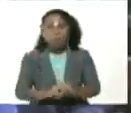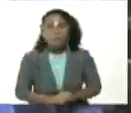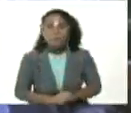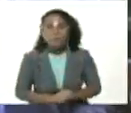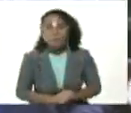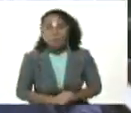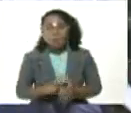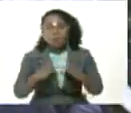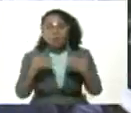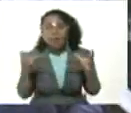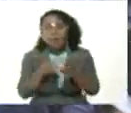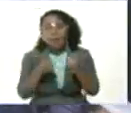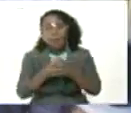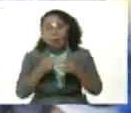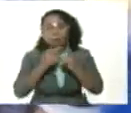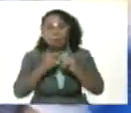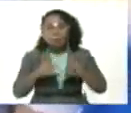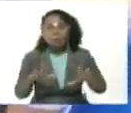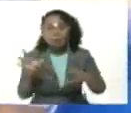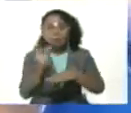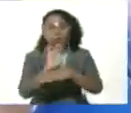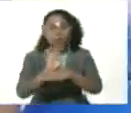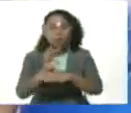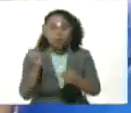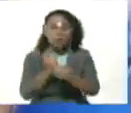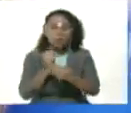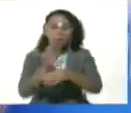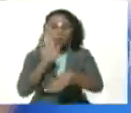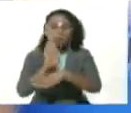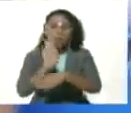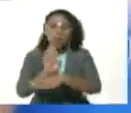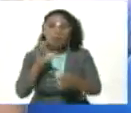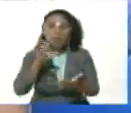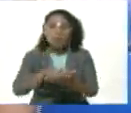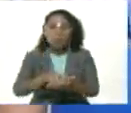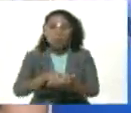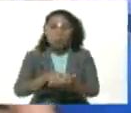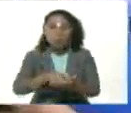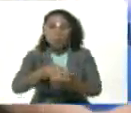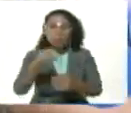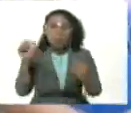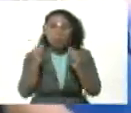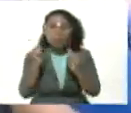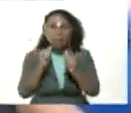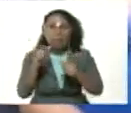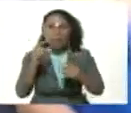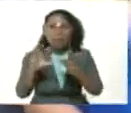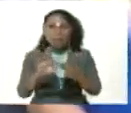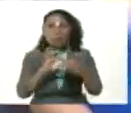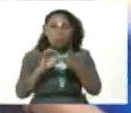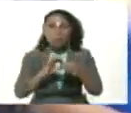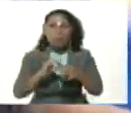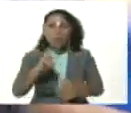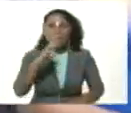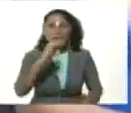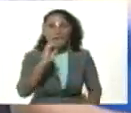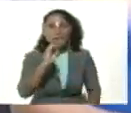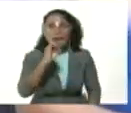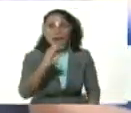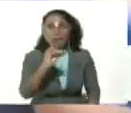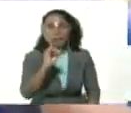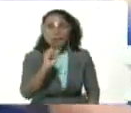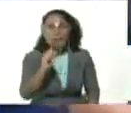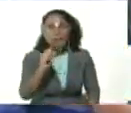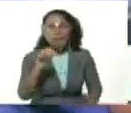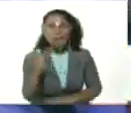equipo multidisciplinario, con el protector del Estado de Mérida, con las Fuerzas Vivas, con la Unión Cívico-Militar, con el jefe de la Red y jefe de la SODI,